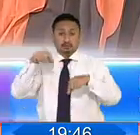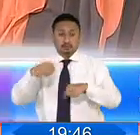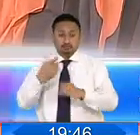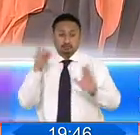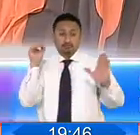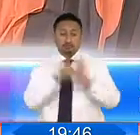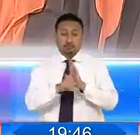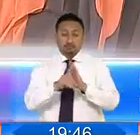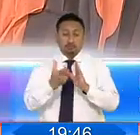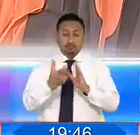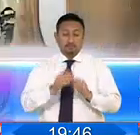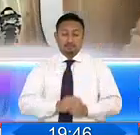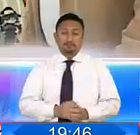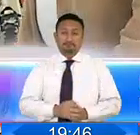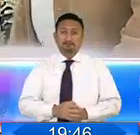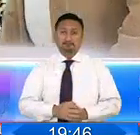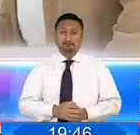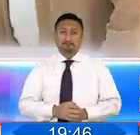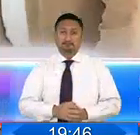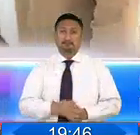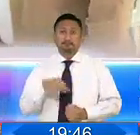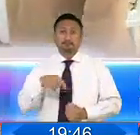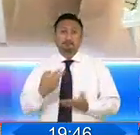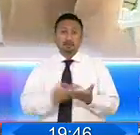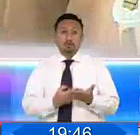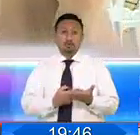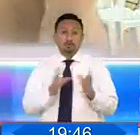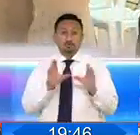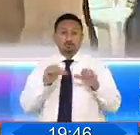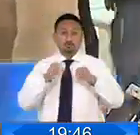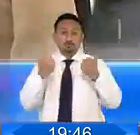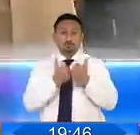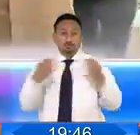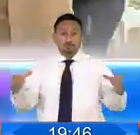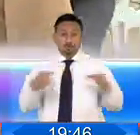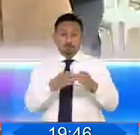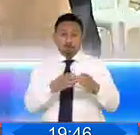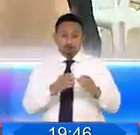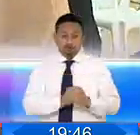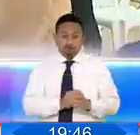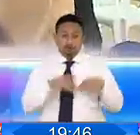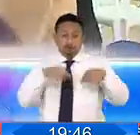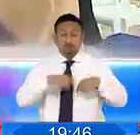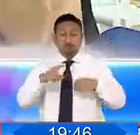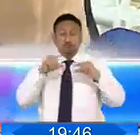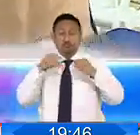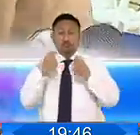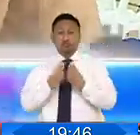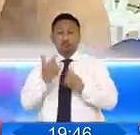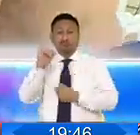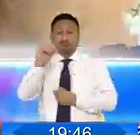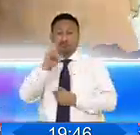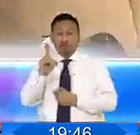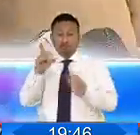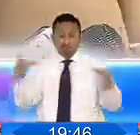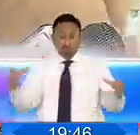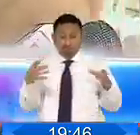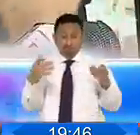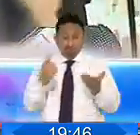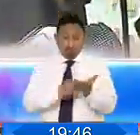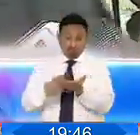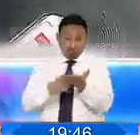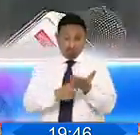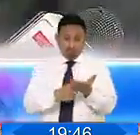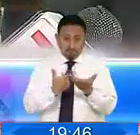demandar transparencia electoral. Esta reunión del bloque de asambleístas de Pachacuti, del bloque de asambleístas de izquierda democrática,